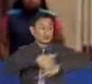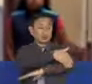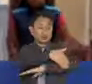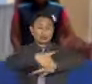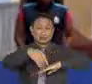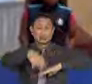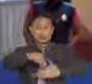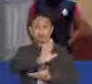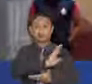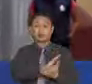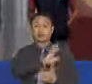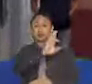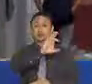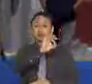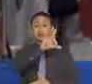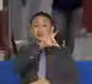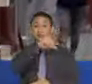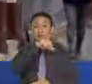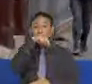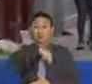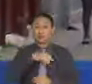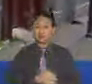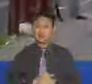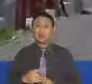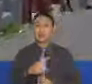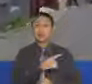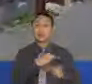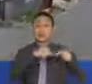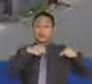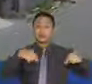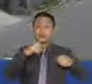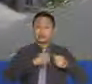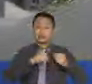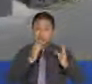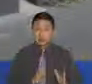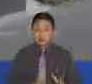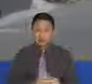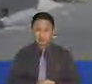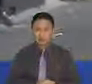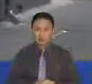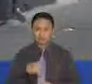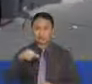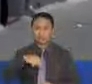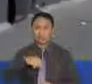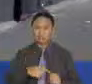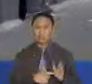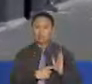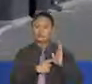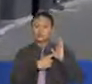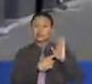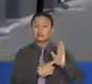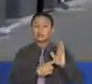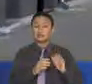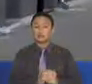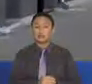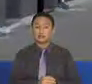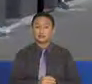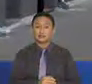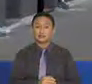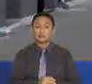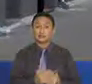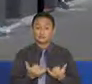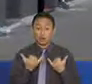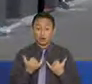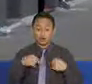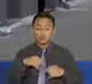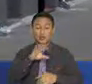tradicional barrio la tola en donde se popularizó el piropo quiteño con uno de sus máximos exponentes Efraín cetera quien